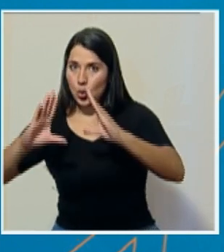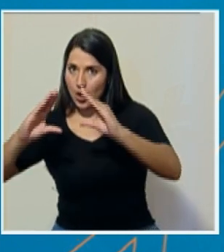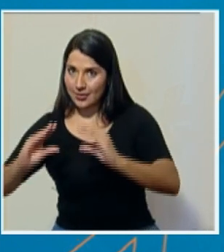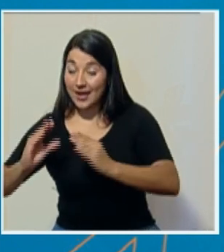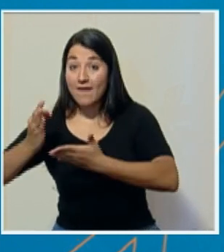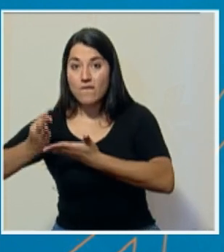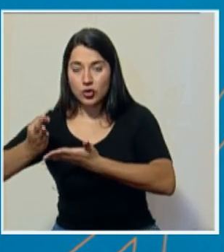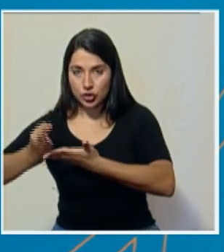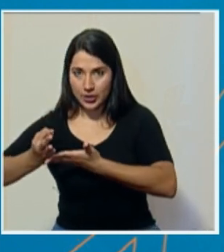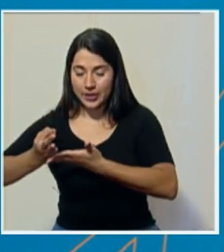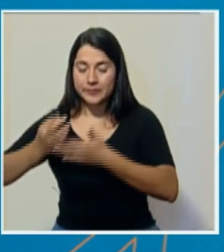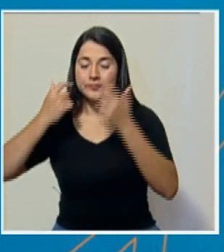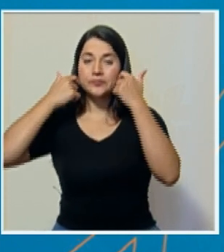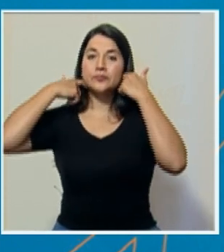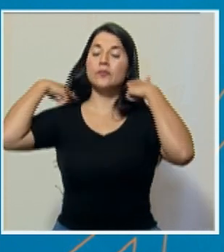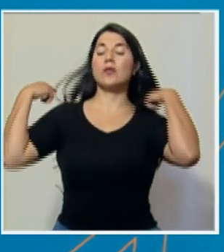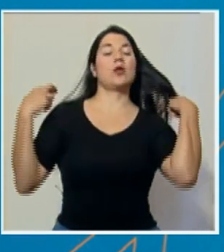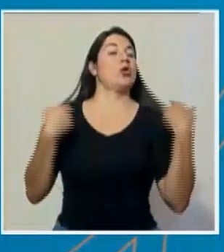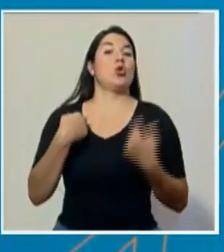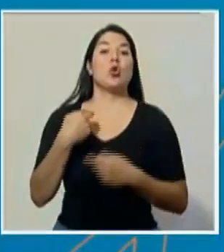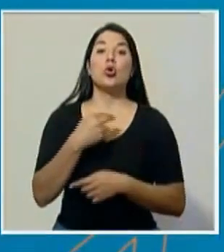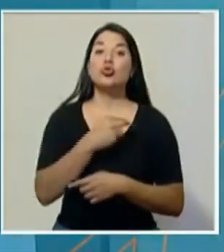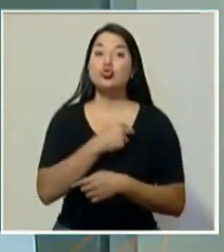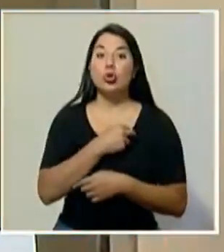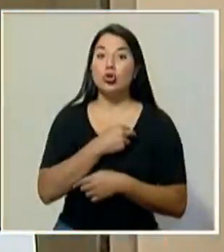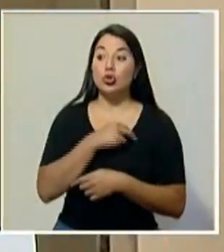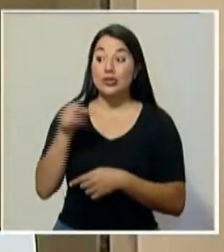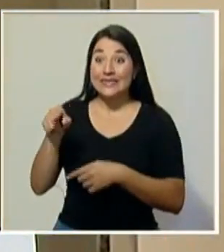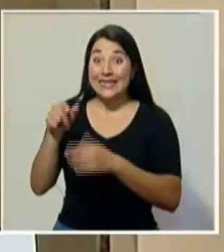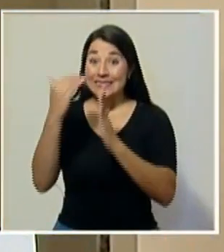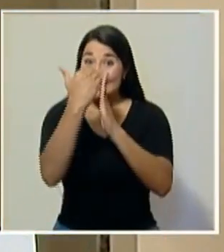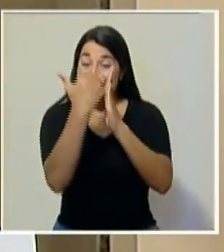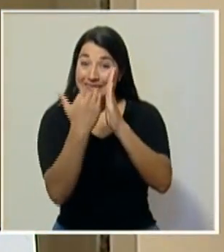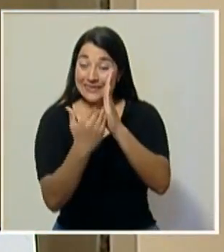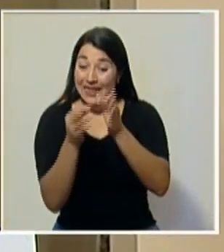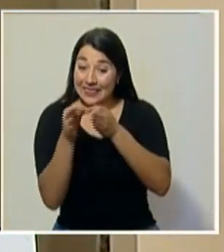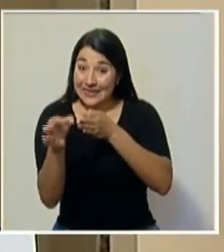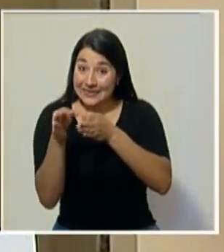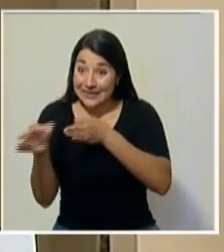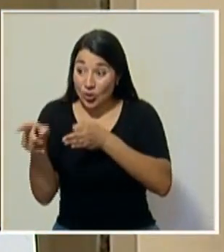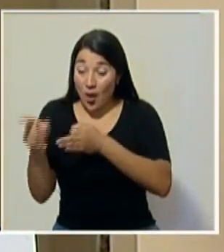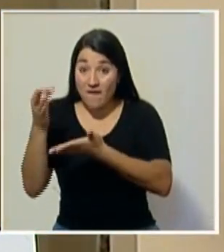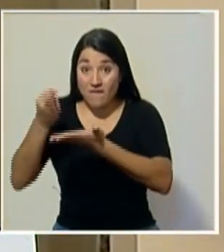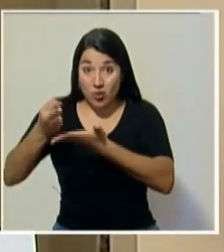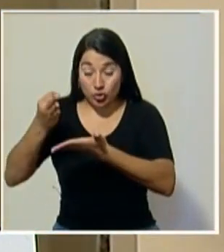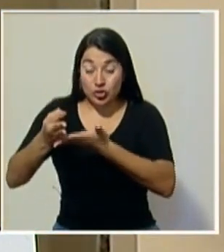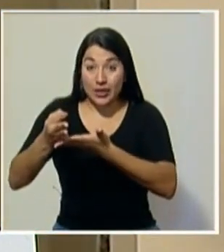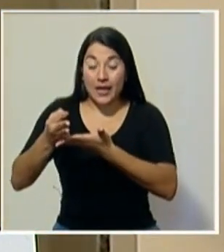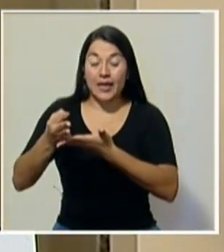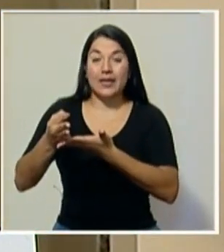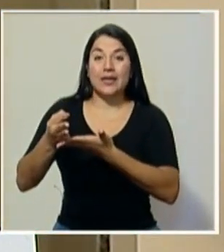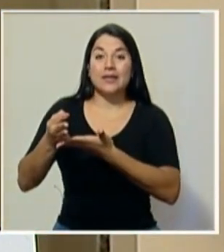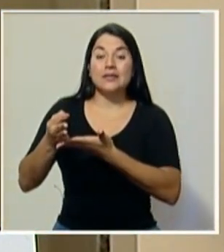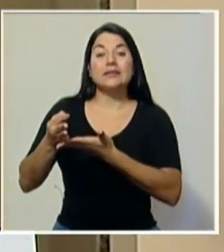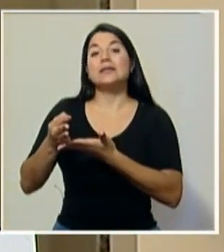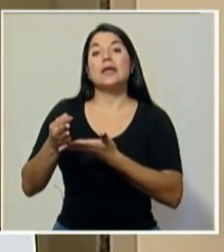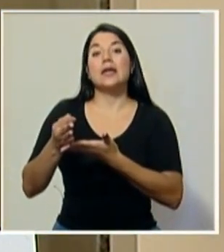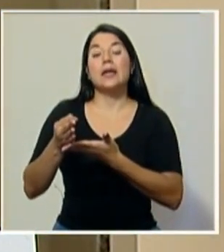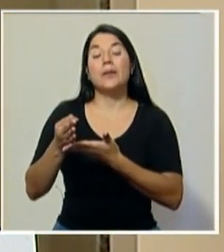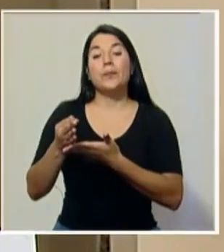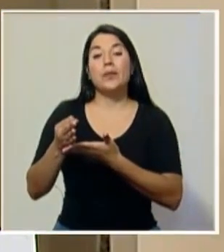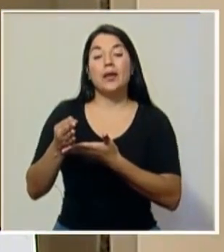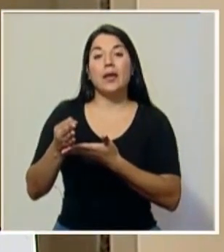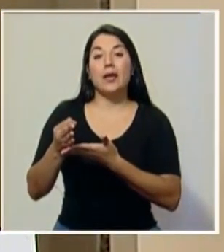tarde. Estamos excluyendo de ese listado de distritos con restricción vehicular diferenciada por